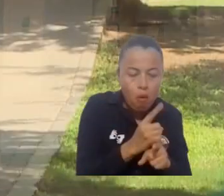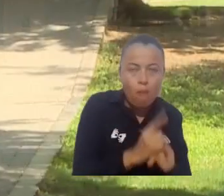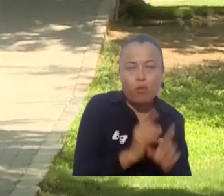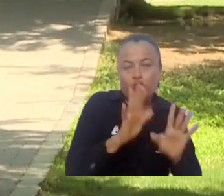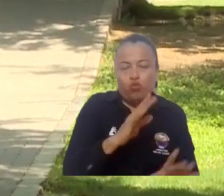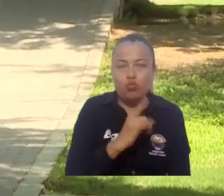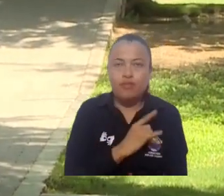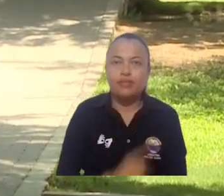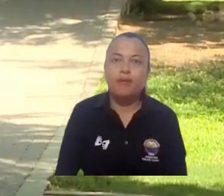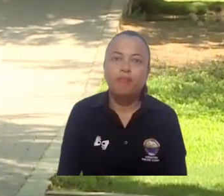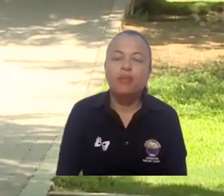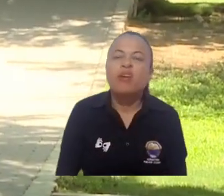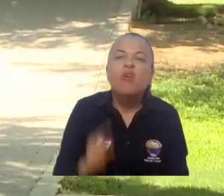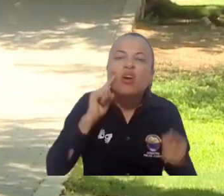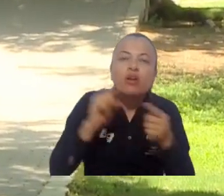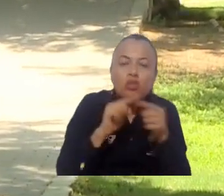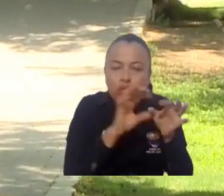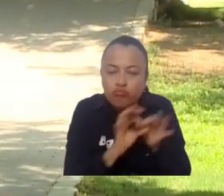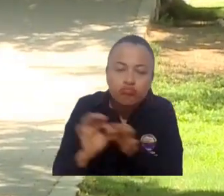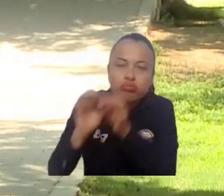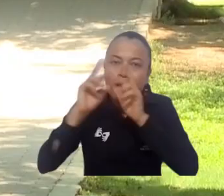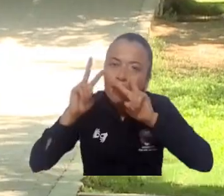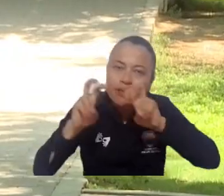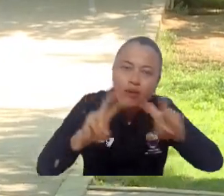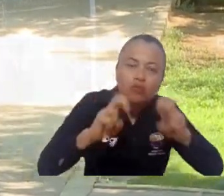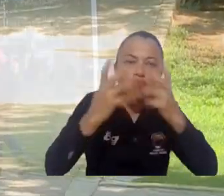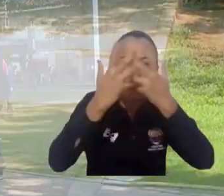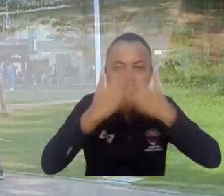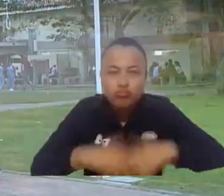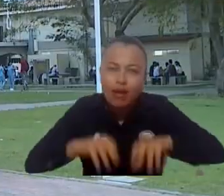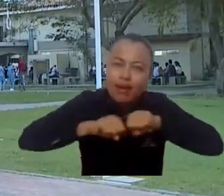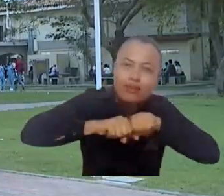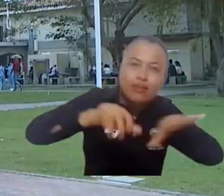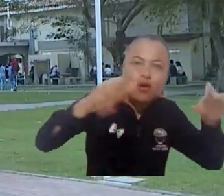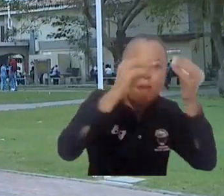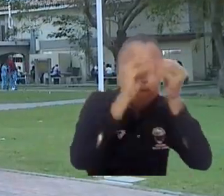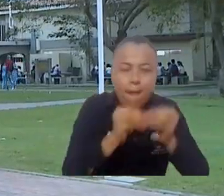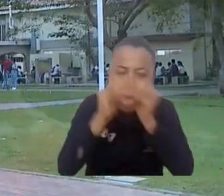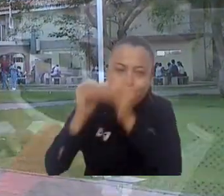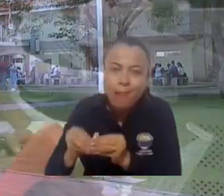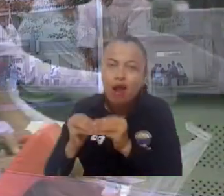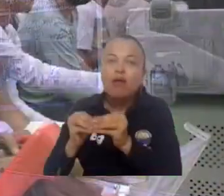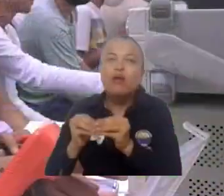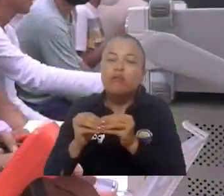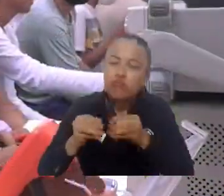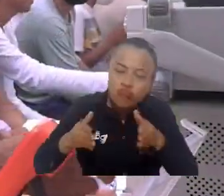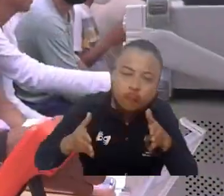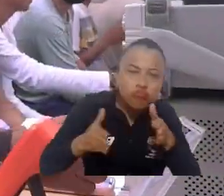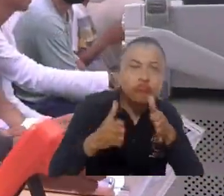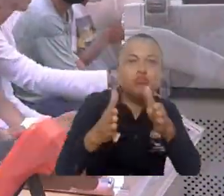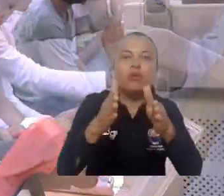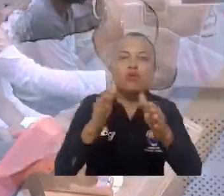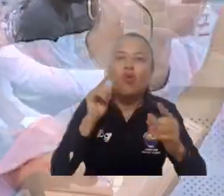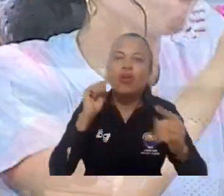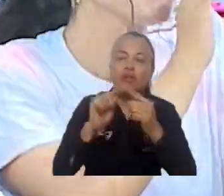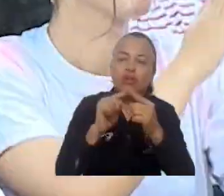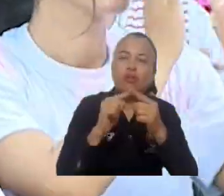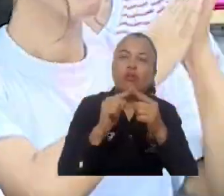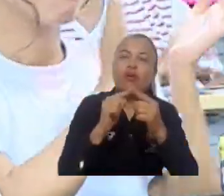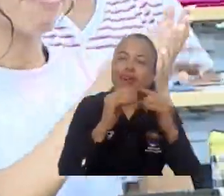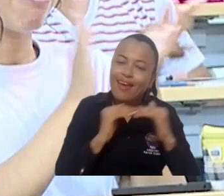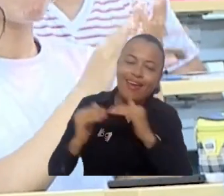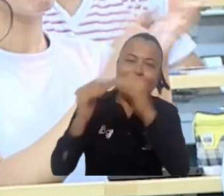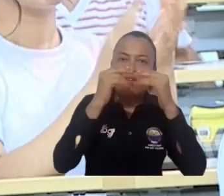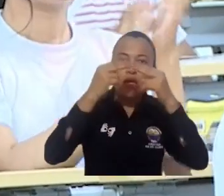de inclusión que tiene el Alma Mater que busca articular desde la investigación funcionamiento extensión y creación un nuevo camino